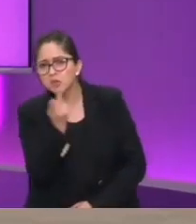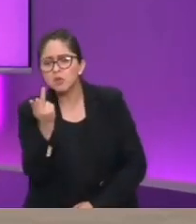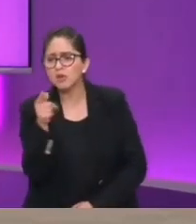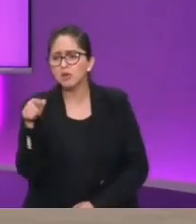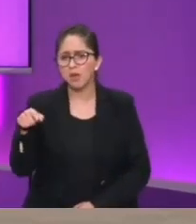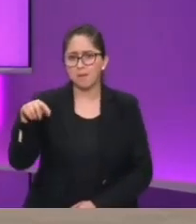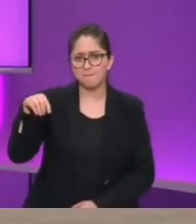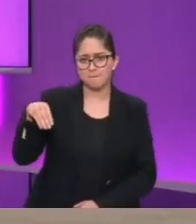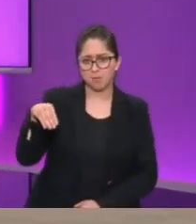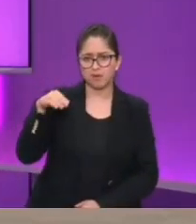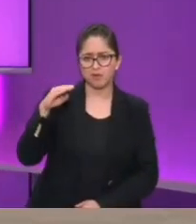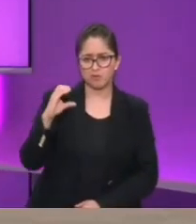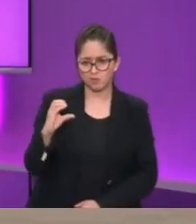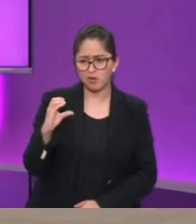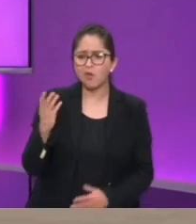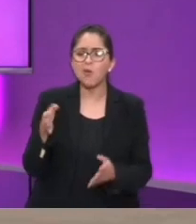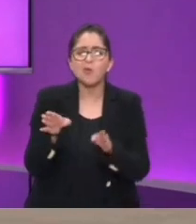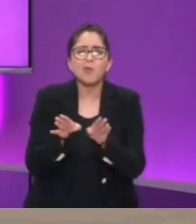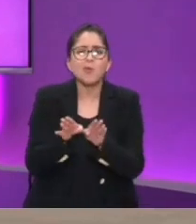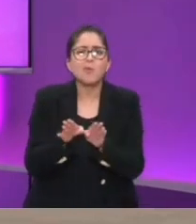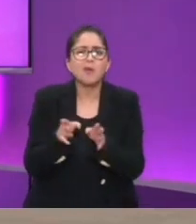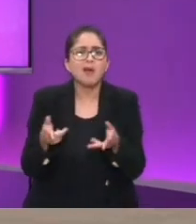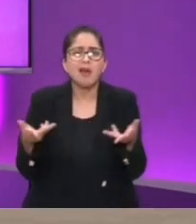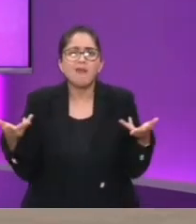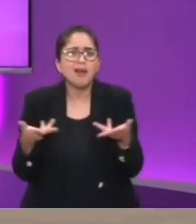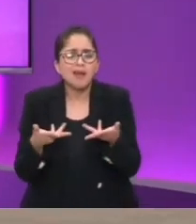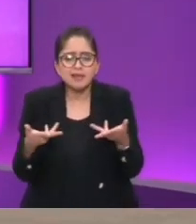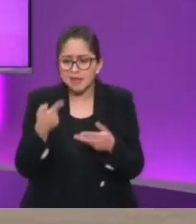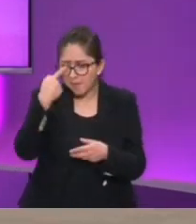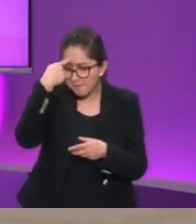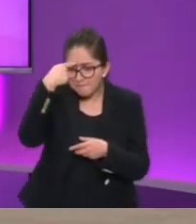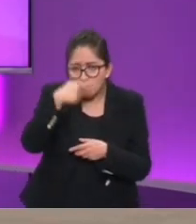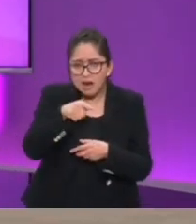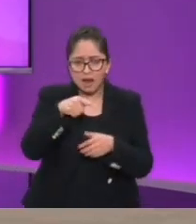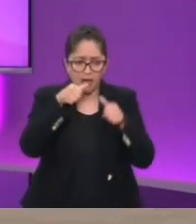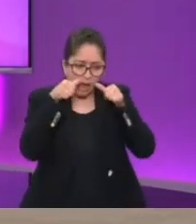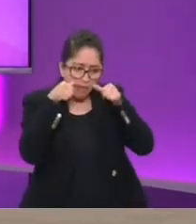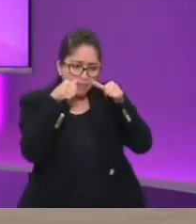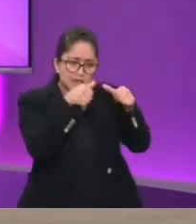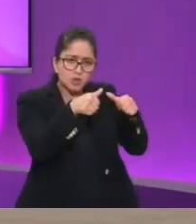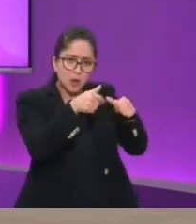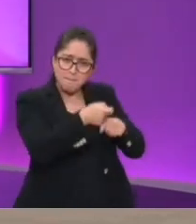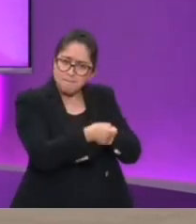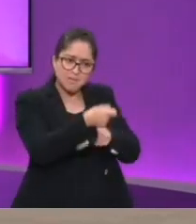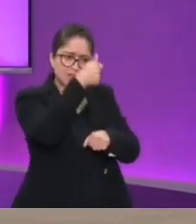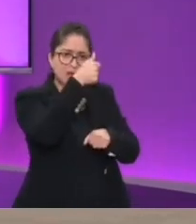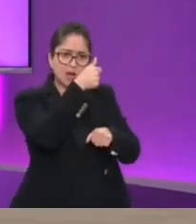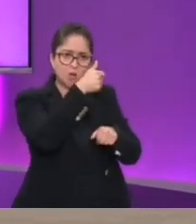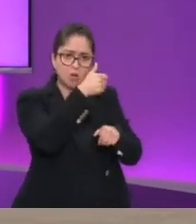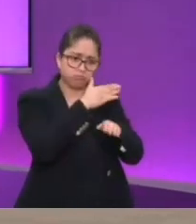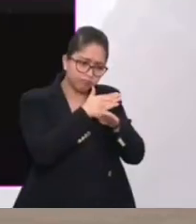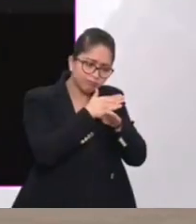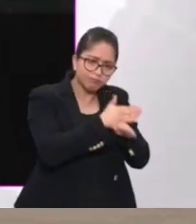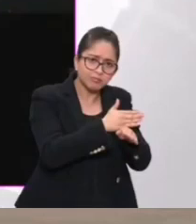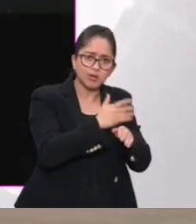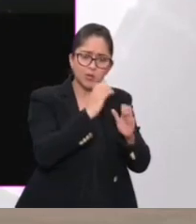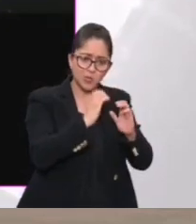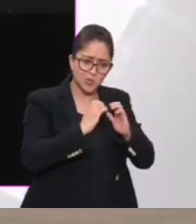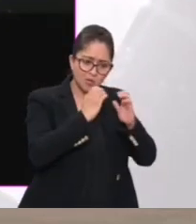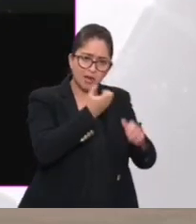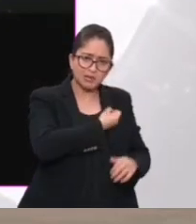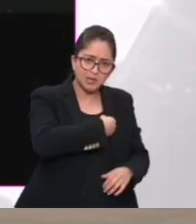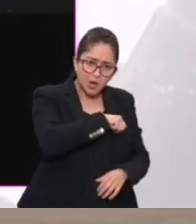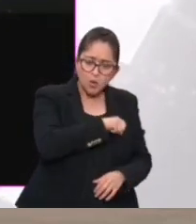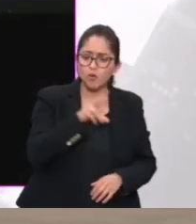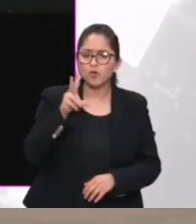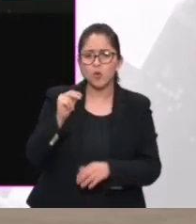Movimiento Ciudadano hacer el sistema, darle prioridad a lo preventivo y no solamente a lo curativo.